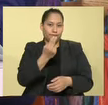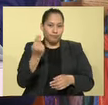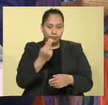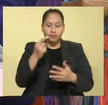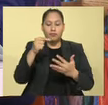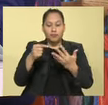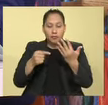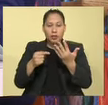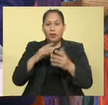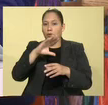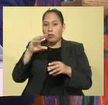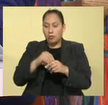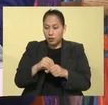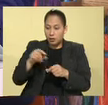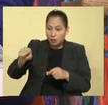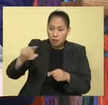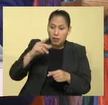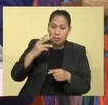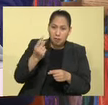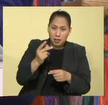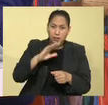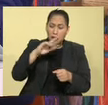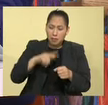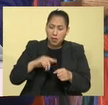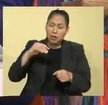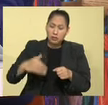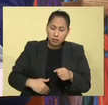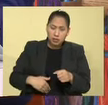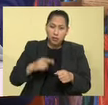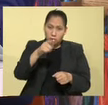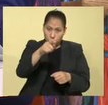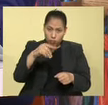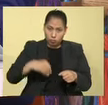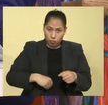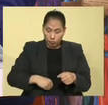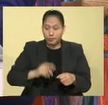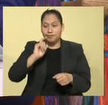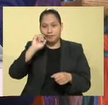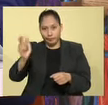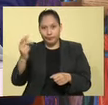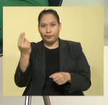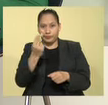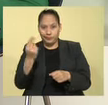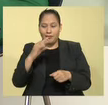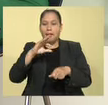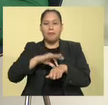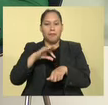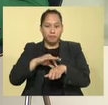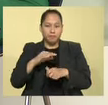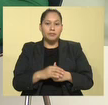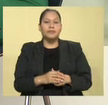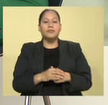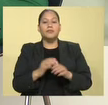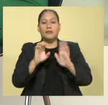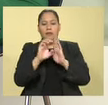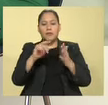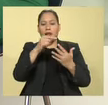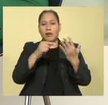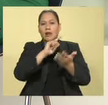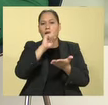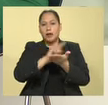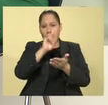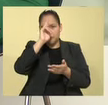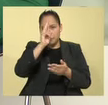todos los gastos médicos que le ocasiones a a ese animal hay prohibiciones en esta ley eh Por ejemplo alguna de ellas es la